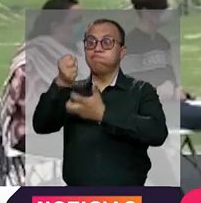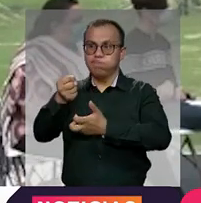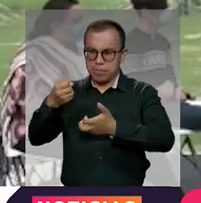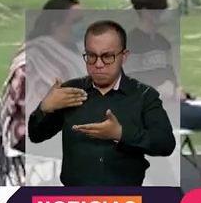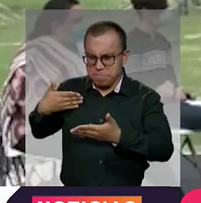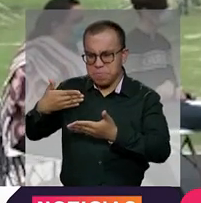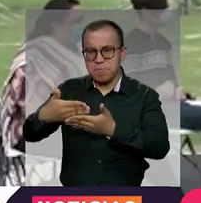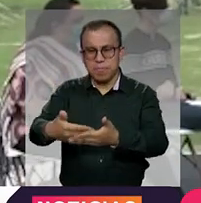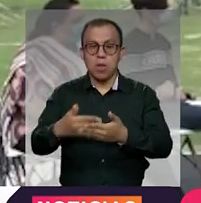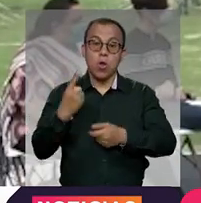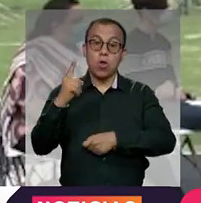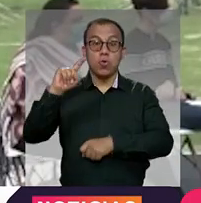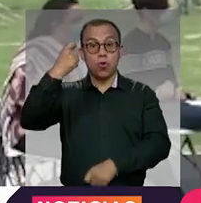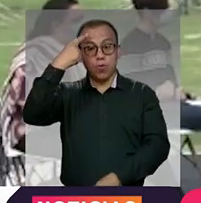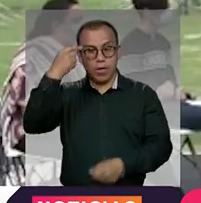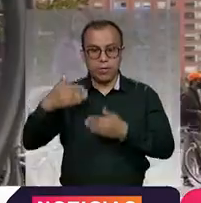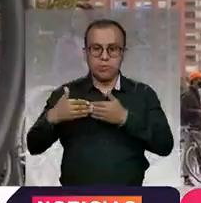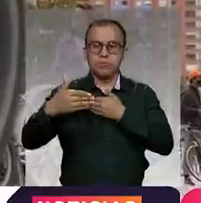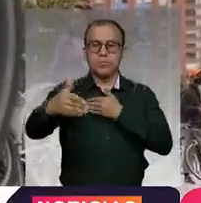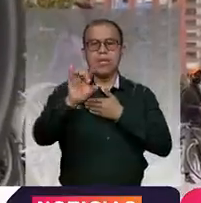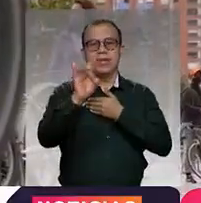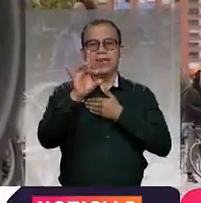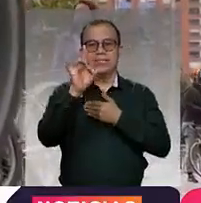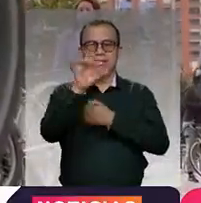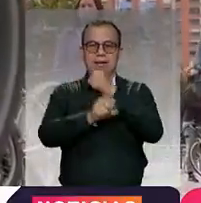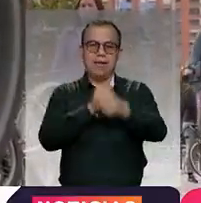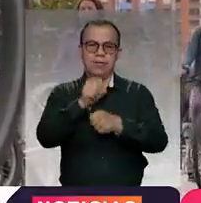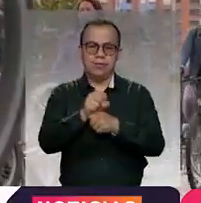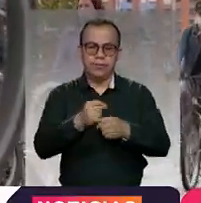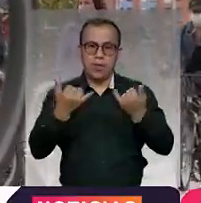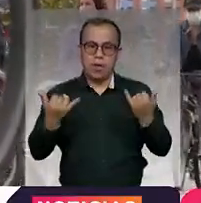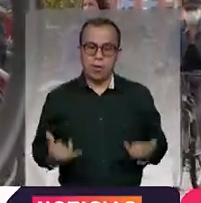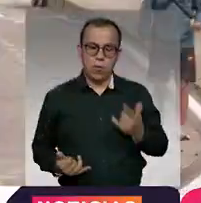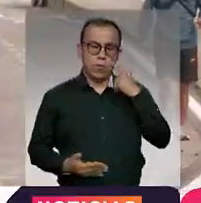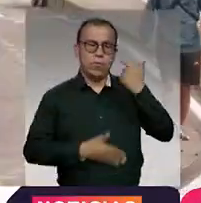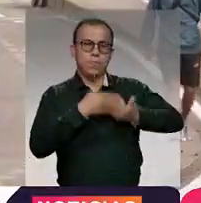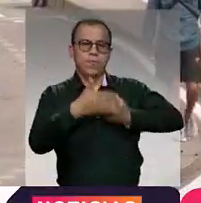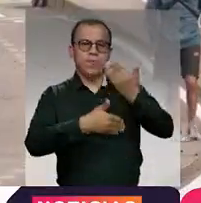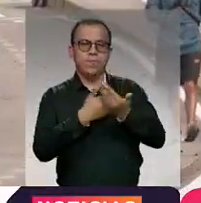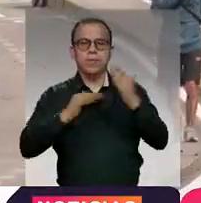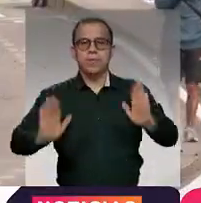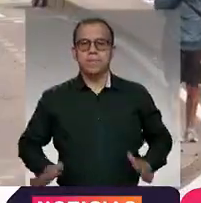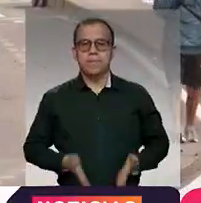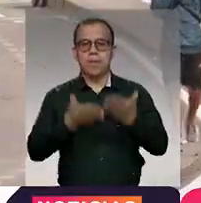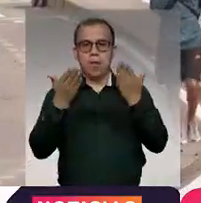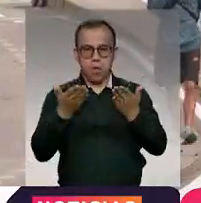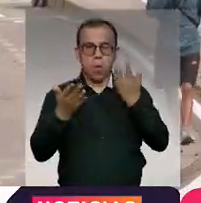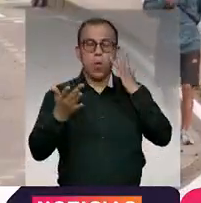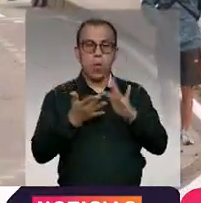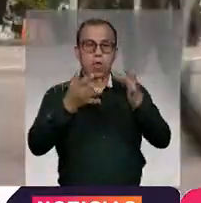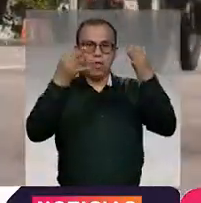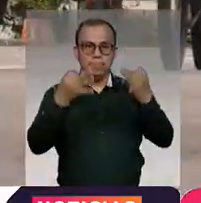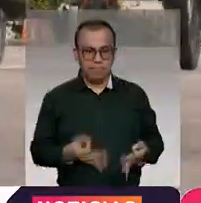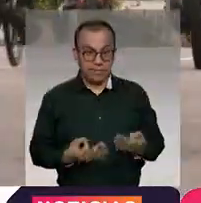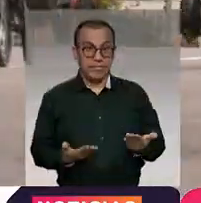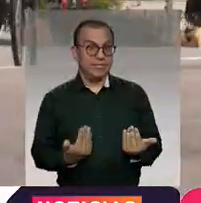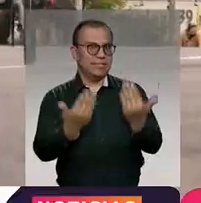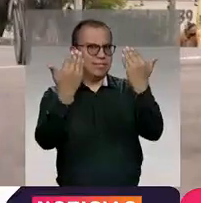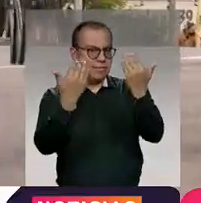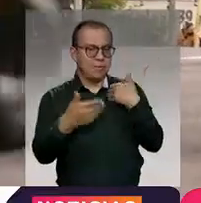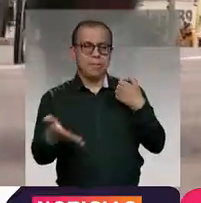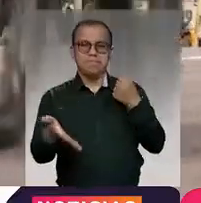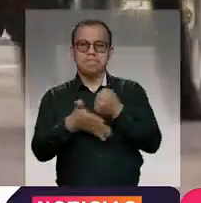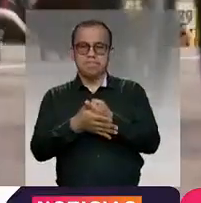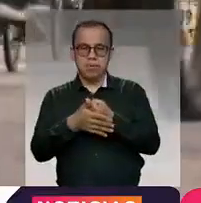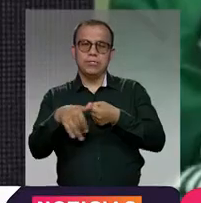de varios gobiernos en los próximos 15 años. Para ella, la medida permitirá mejorar las vías y reducir sustancialmente los siniestros en